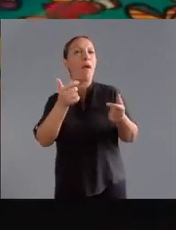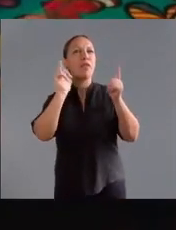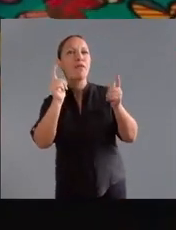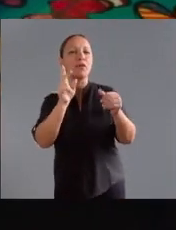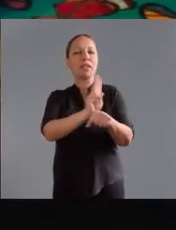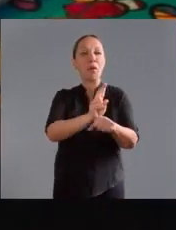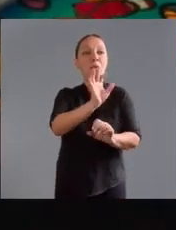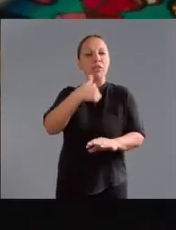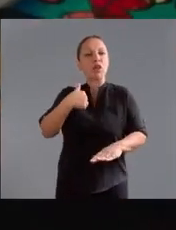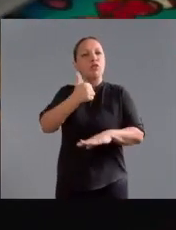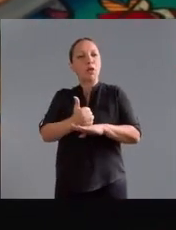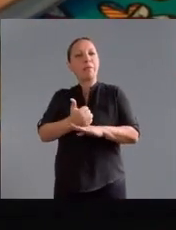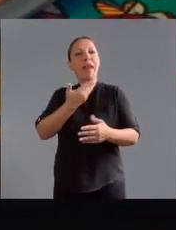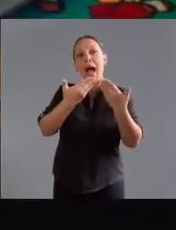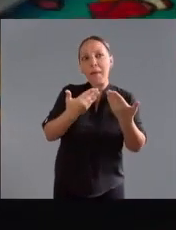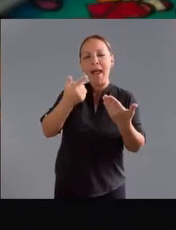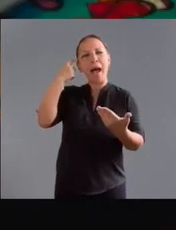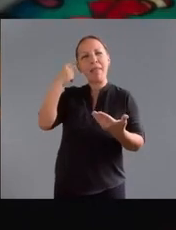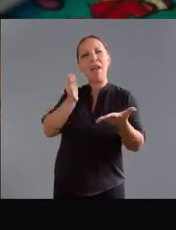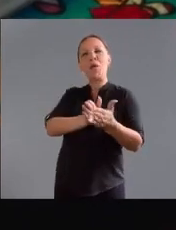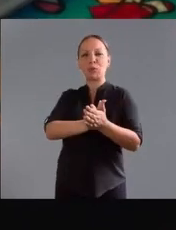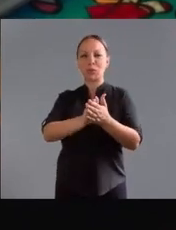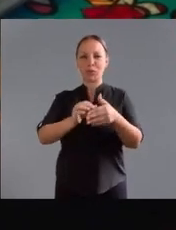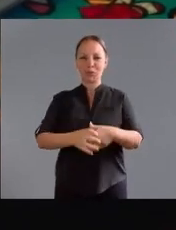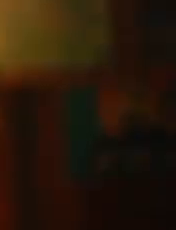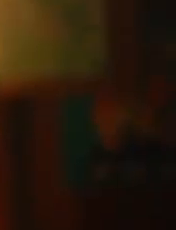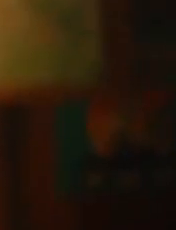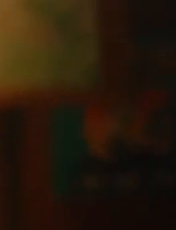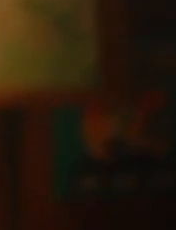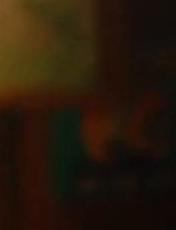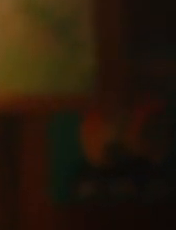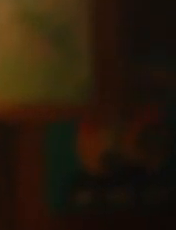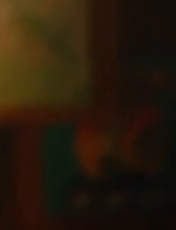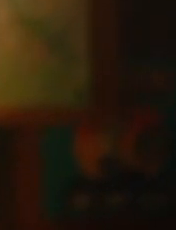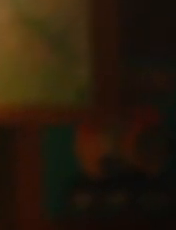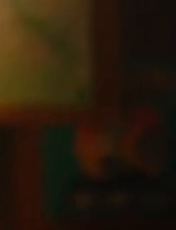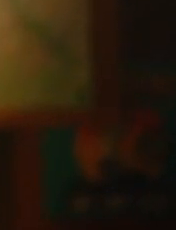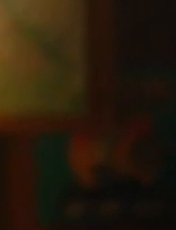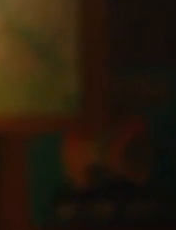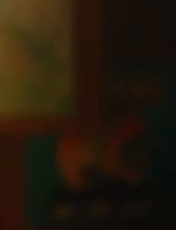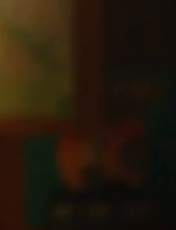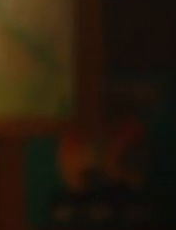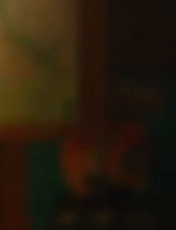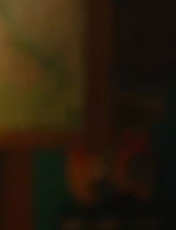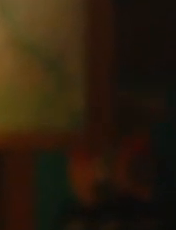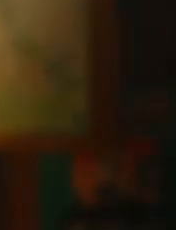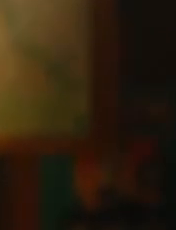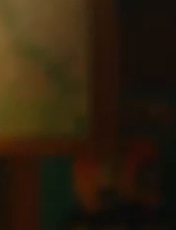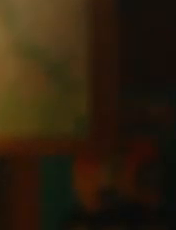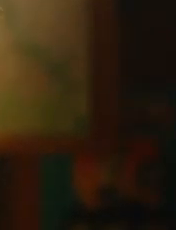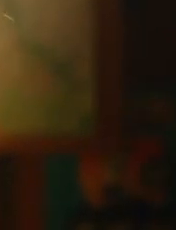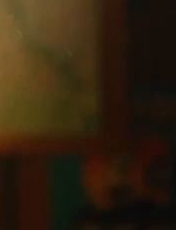cuides y disfrutes. Sabés que estamos acá para hablar y seguir aprendiendo juntos.